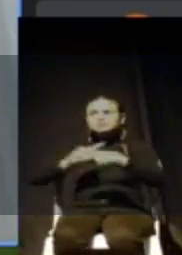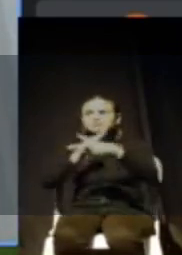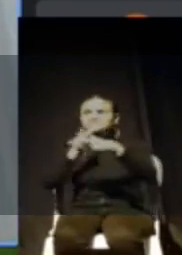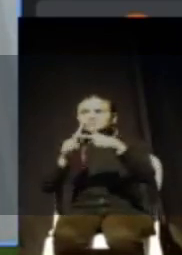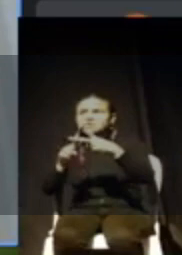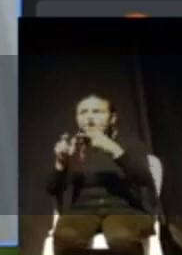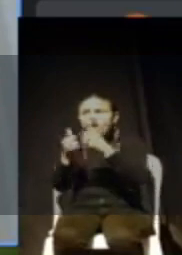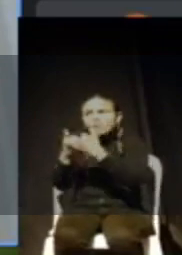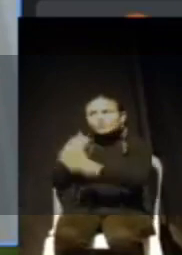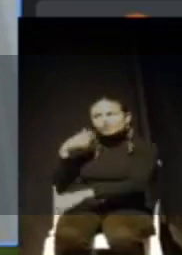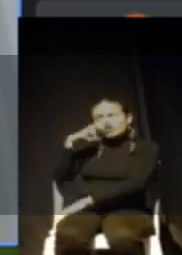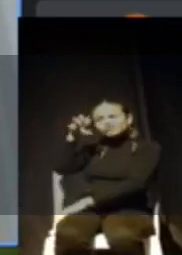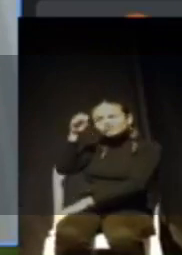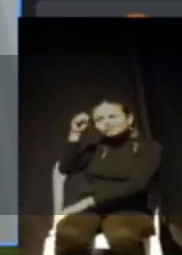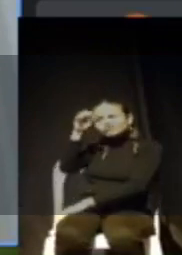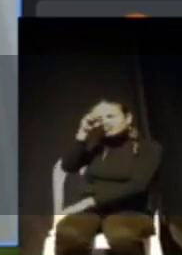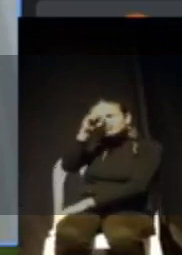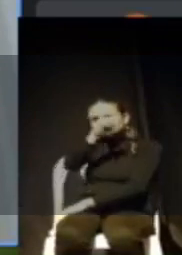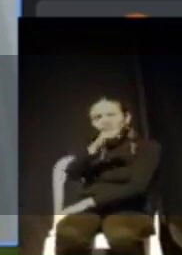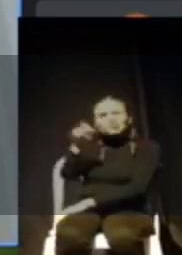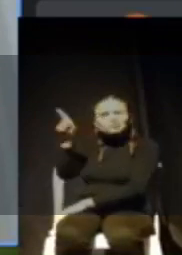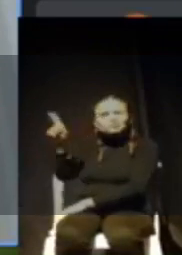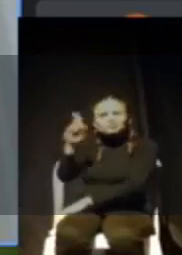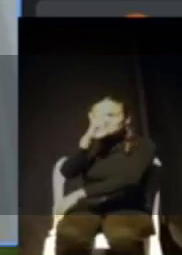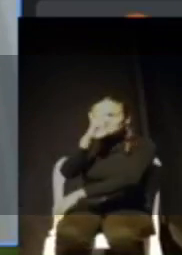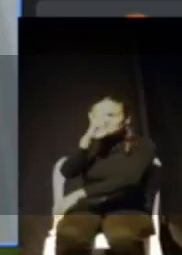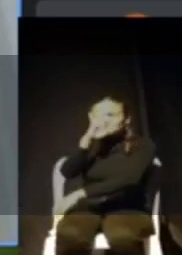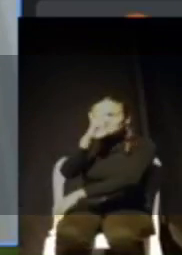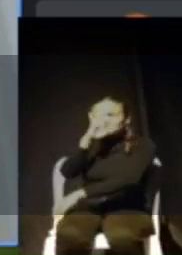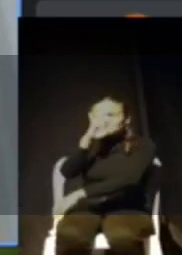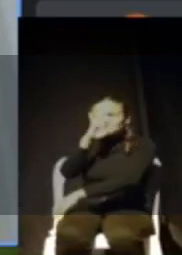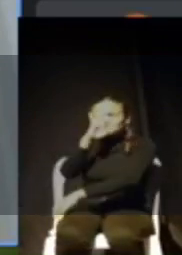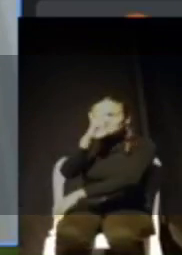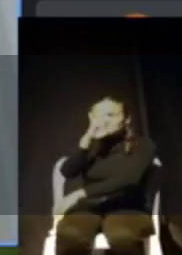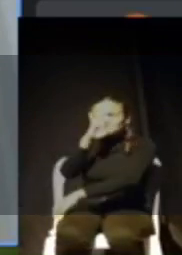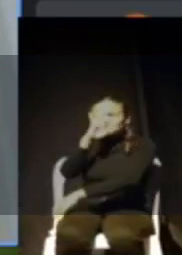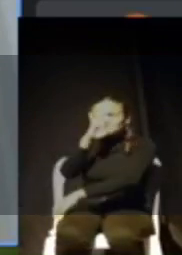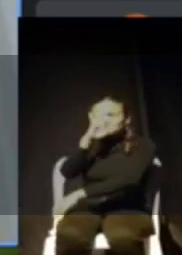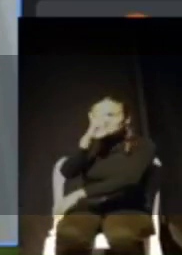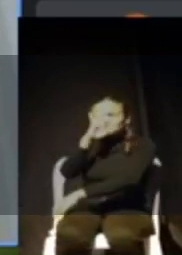cotidianidad. Entonces, interpelar nuestros discursos